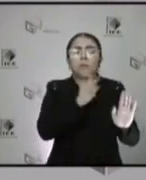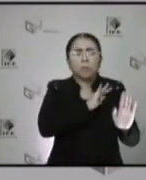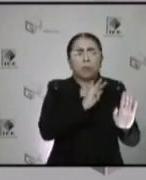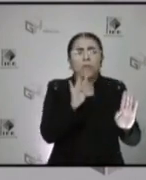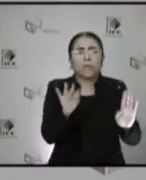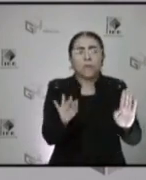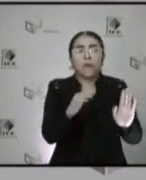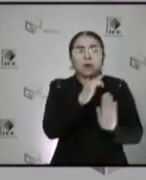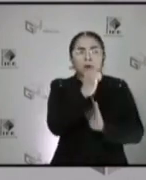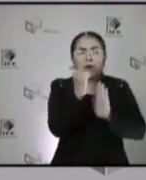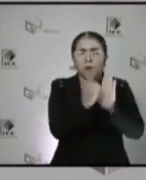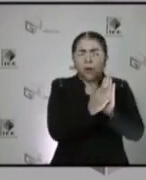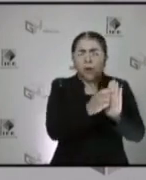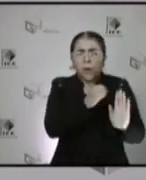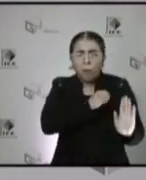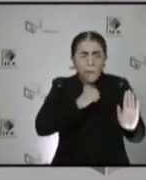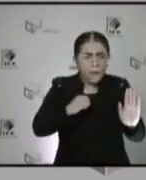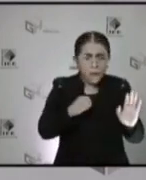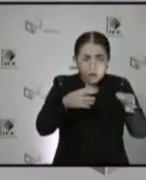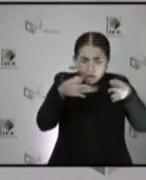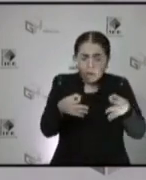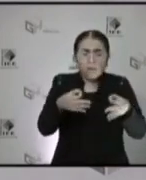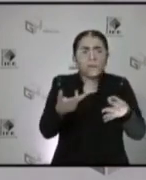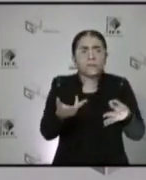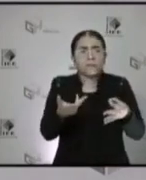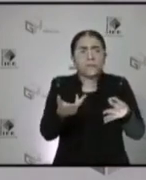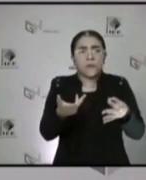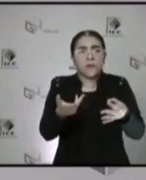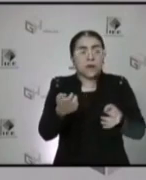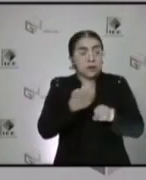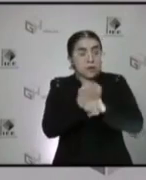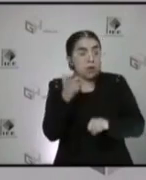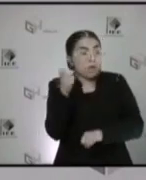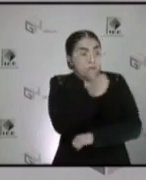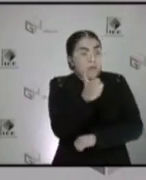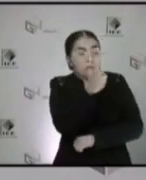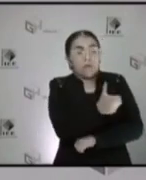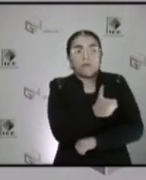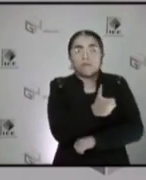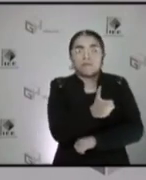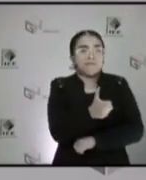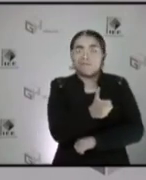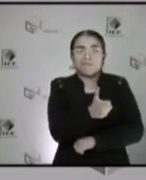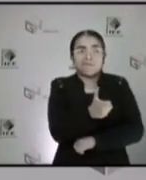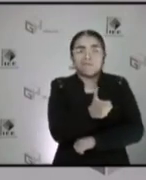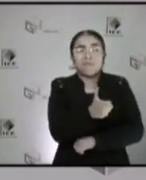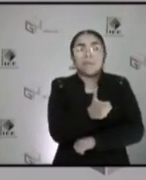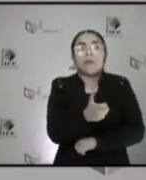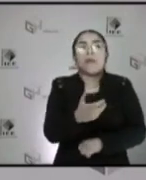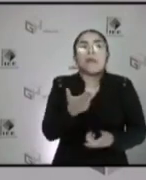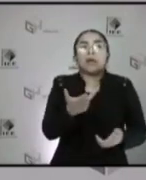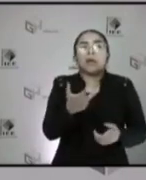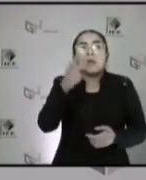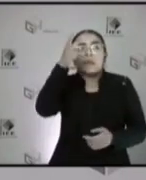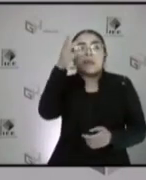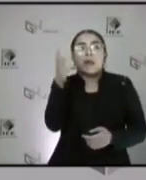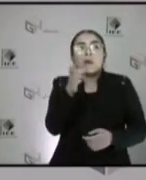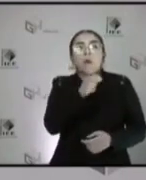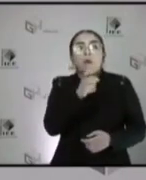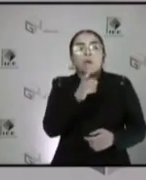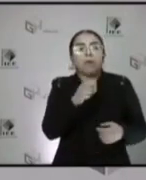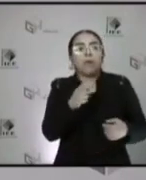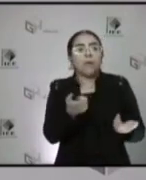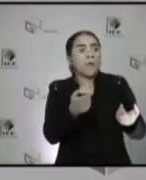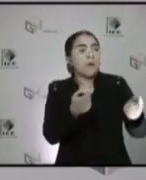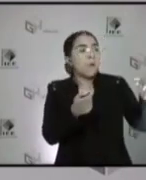porque la ley no nos obliga a que el Estado dé sus recursos, porque hoy incluso a Hidalgo le deben casi 400 millones